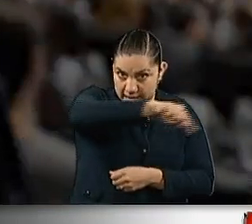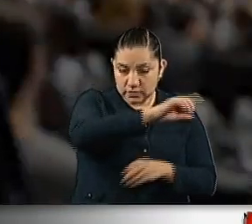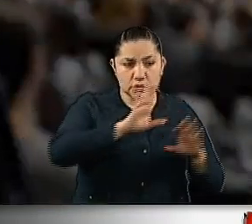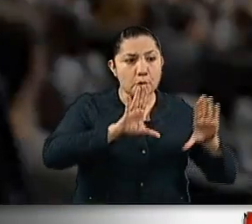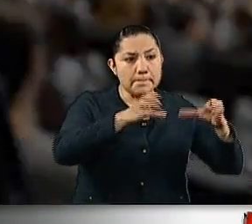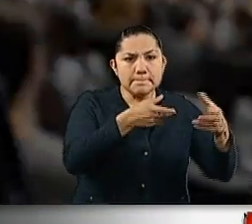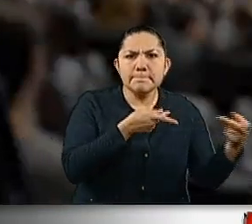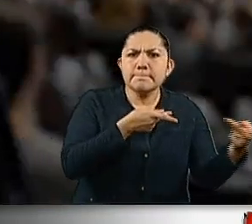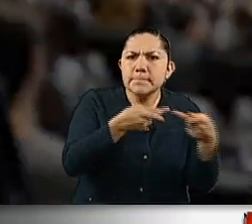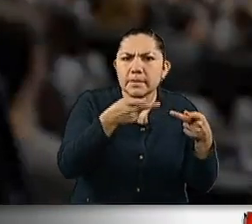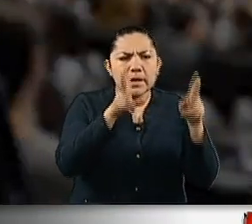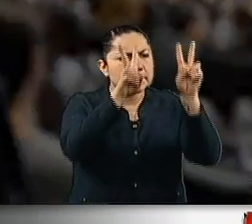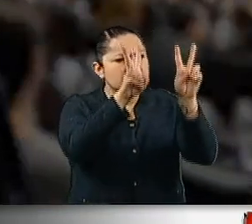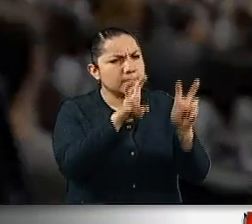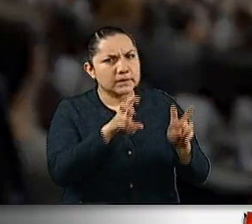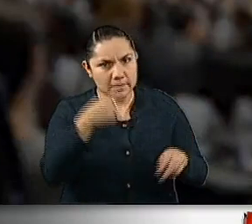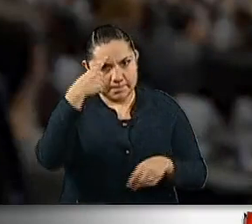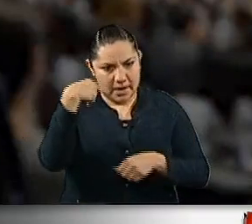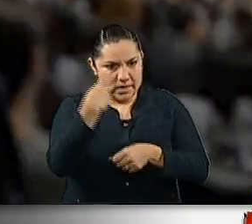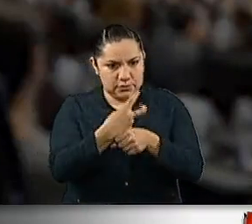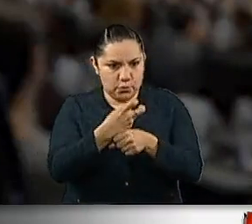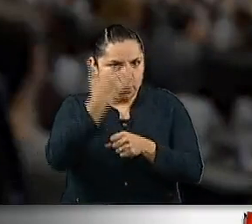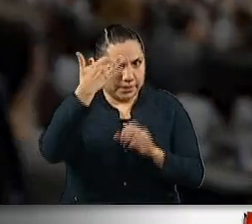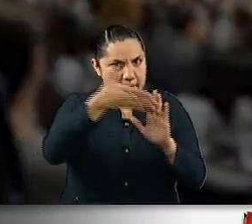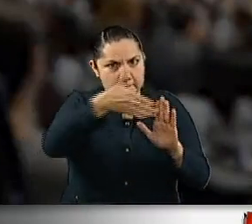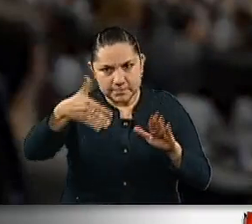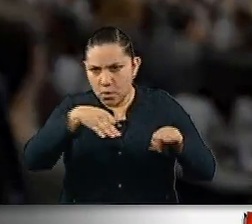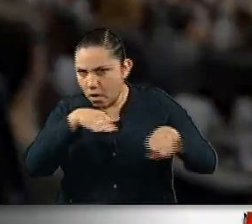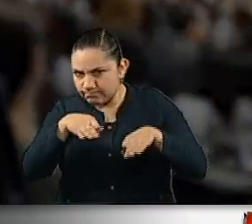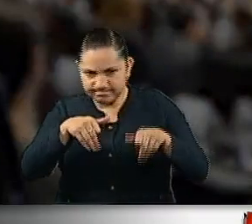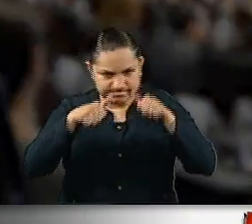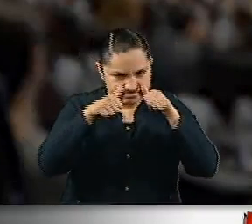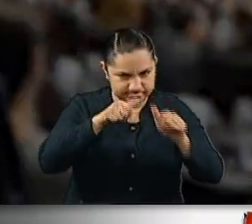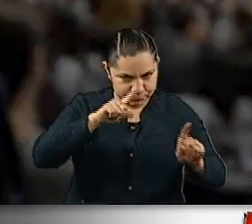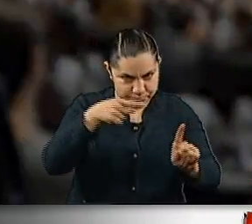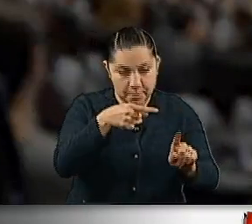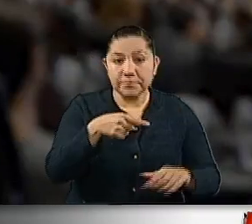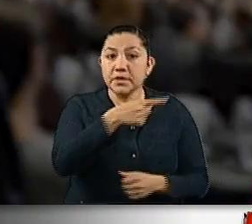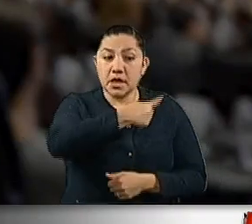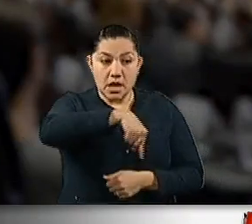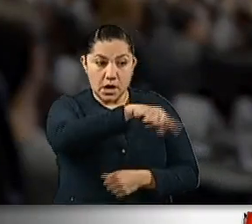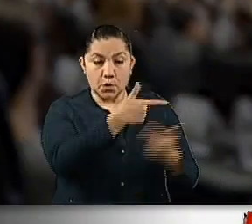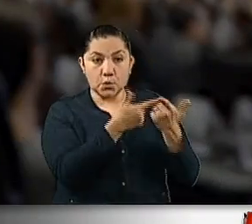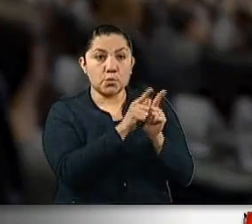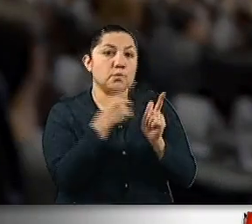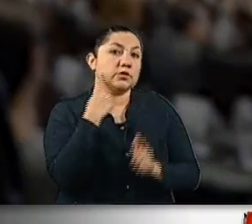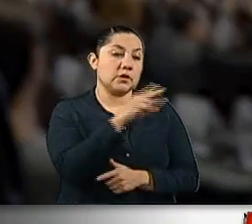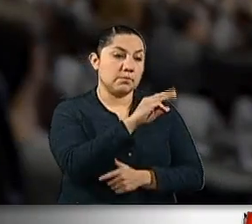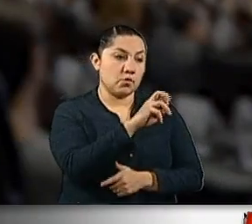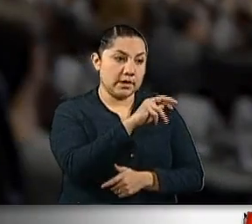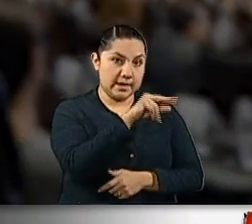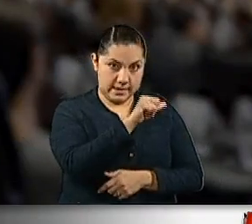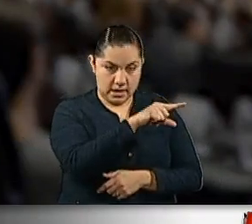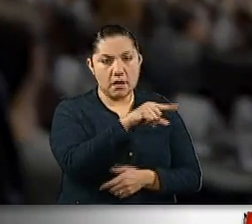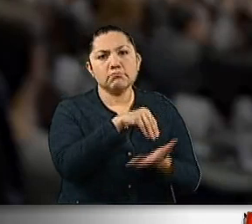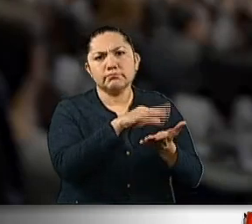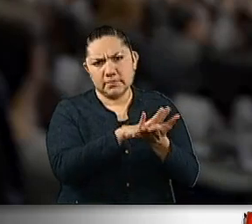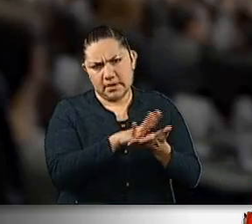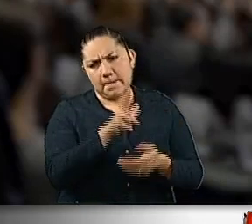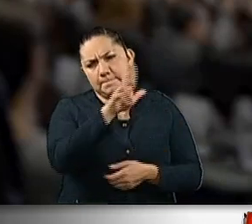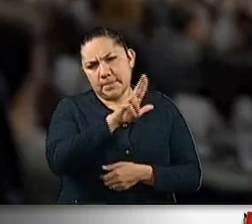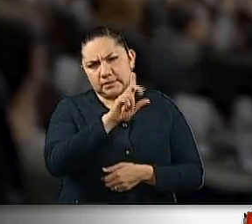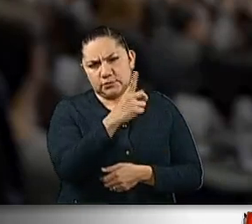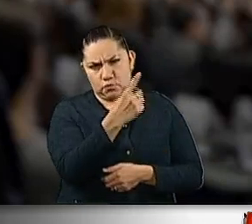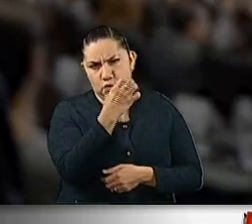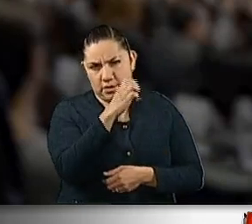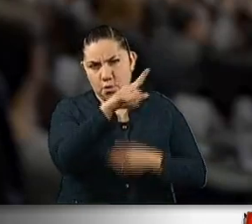para el próximo período ordinario el grupo parlamentario de morena tiene programada su reunión para el martes 31 de enero a las nueve horas